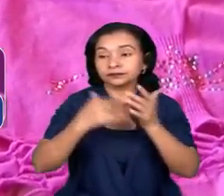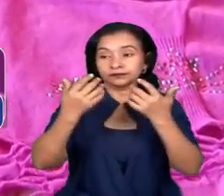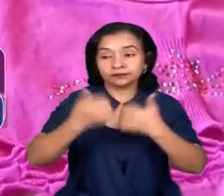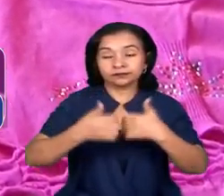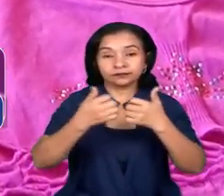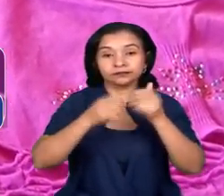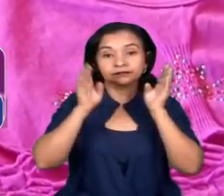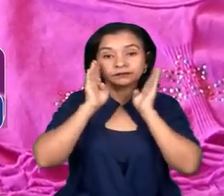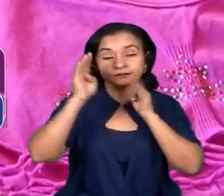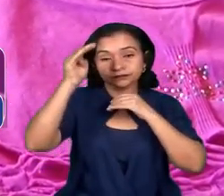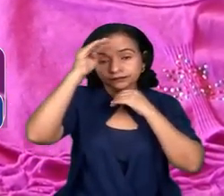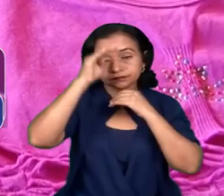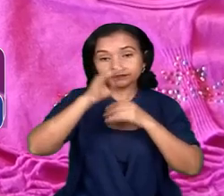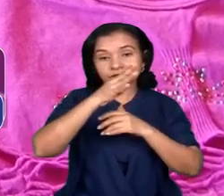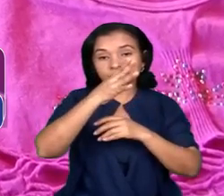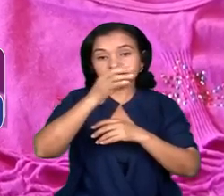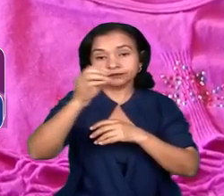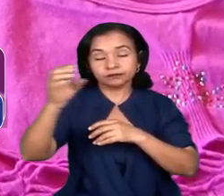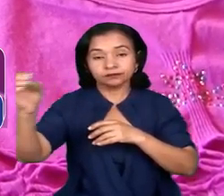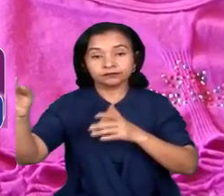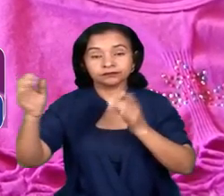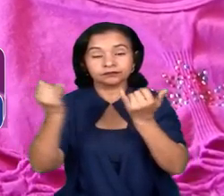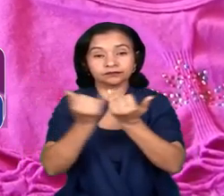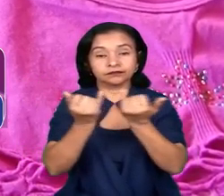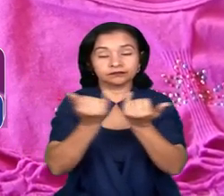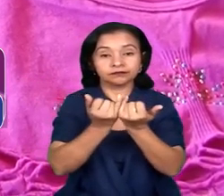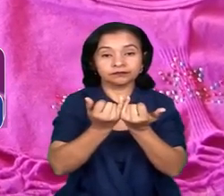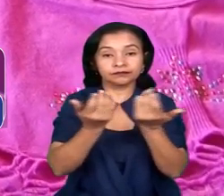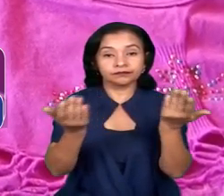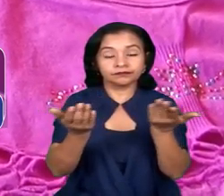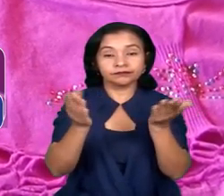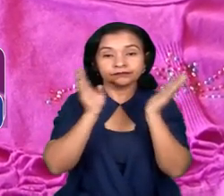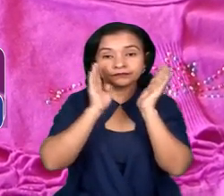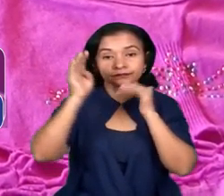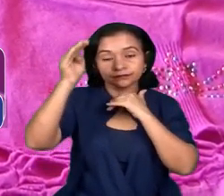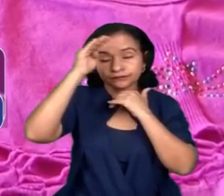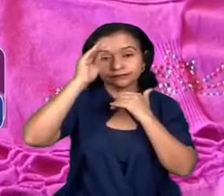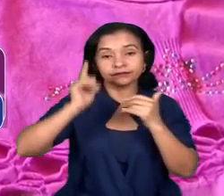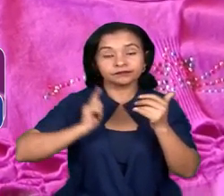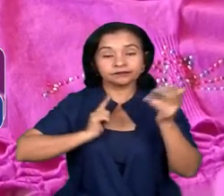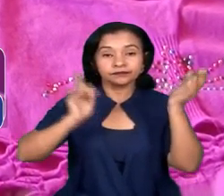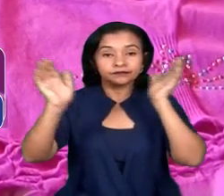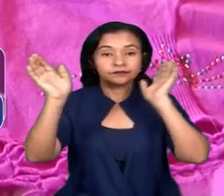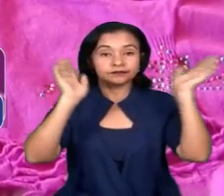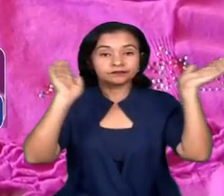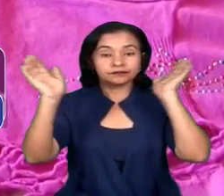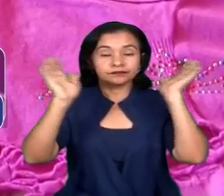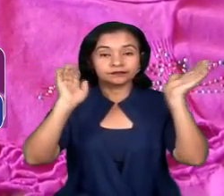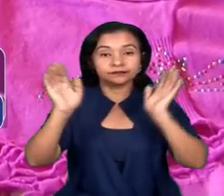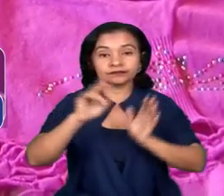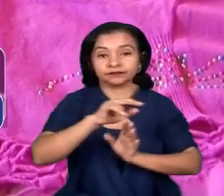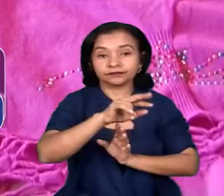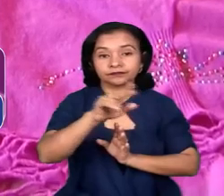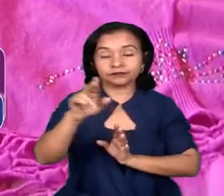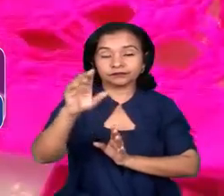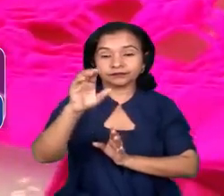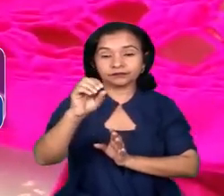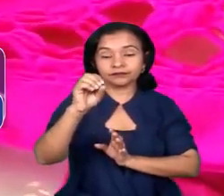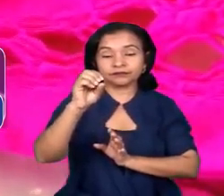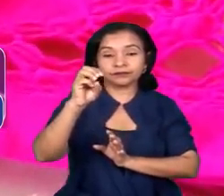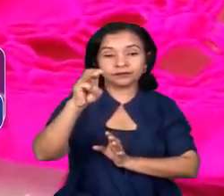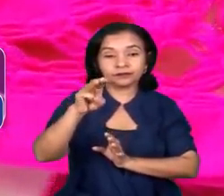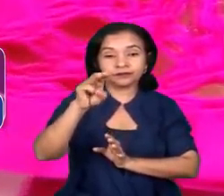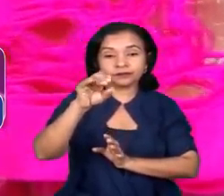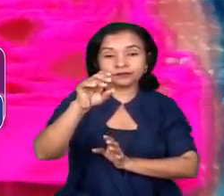privadas, 400,000 empresas pequeñas privadas que tenemos en los mercados y en los mismos comipymes, y en